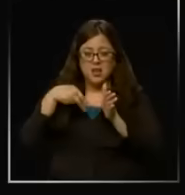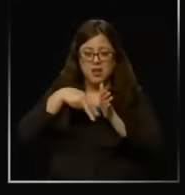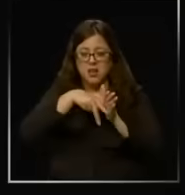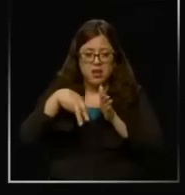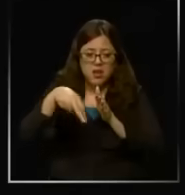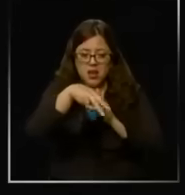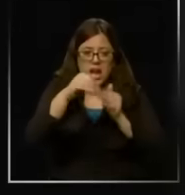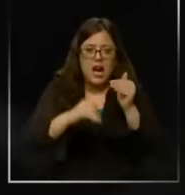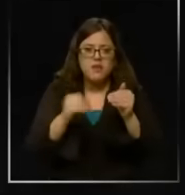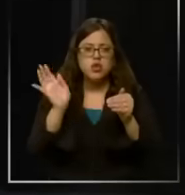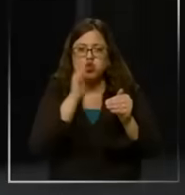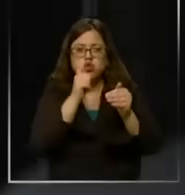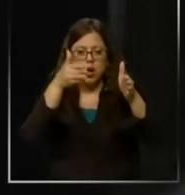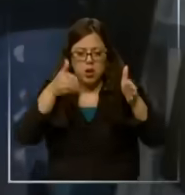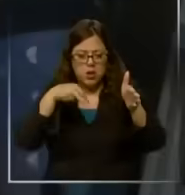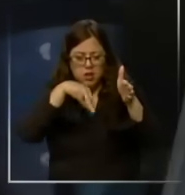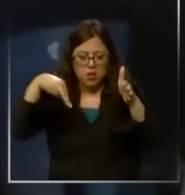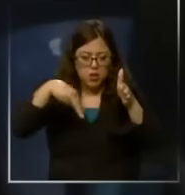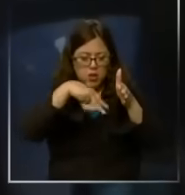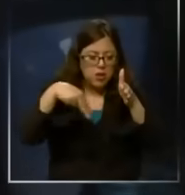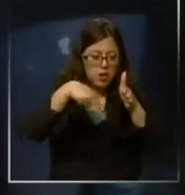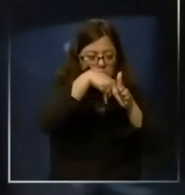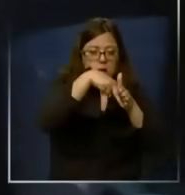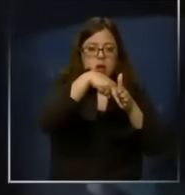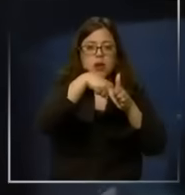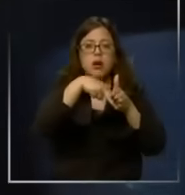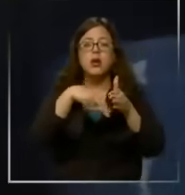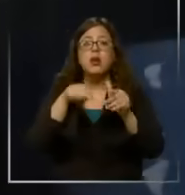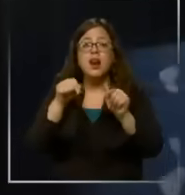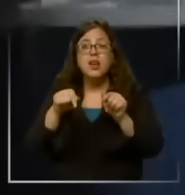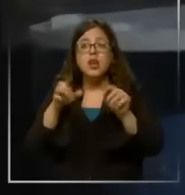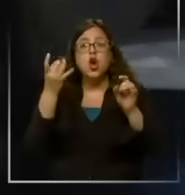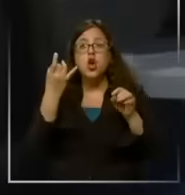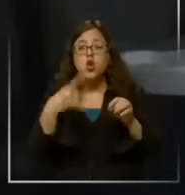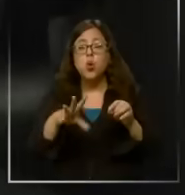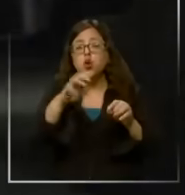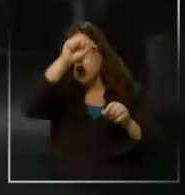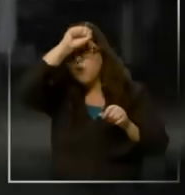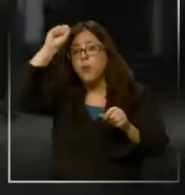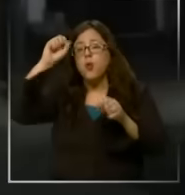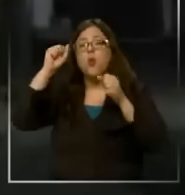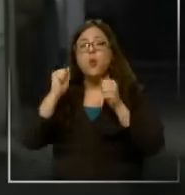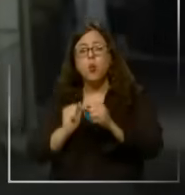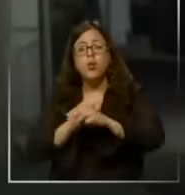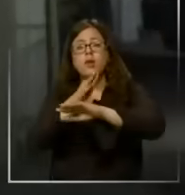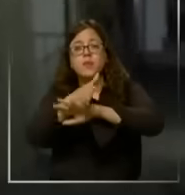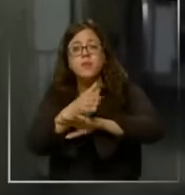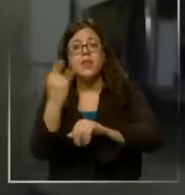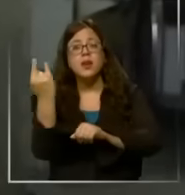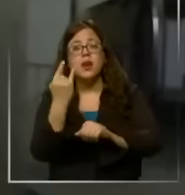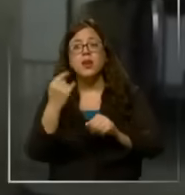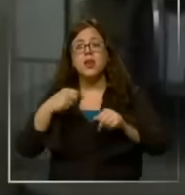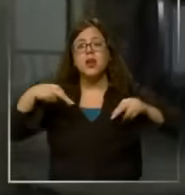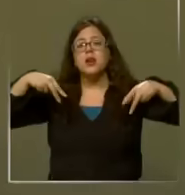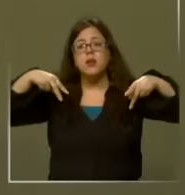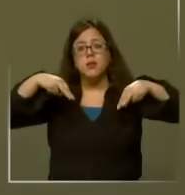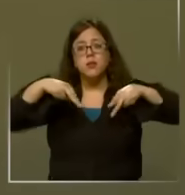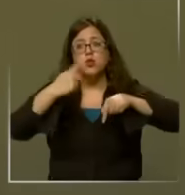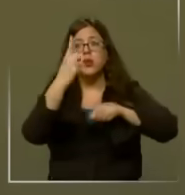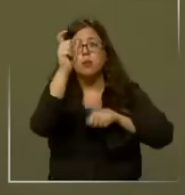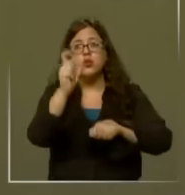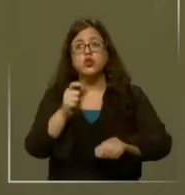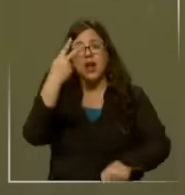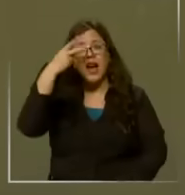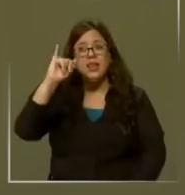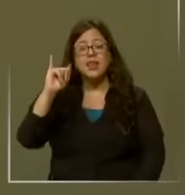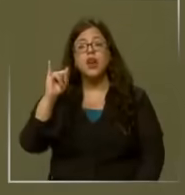y cada vez son más angostas. La única manera de que el cuerpo de bomberos pueda asistir a una emergencia es a pie, y un vecino haitiano nos